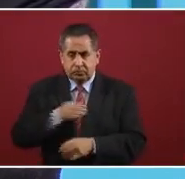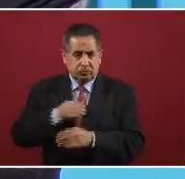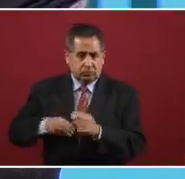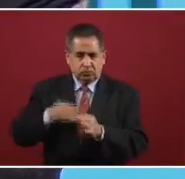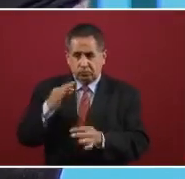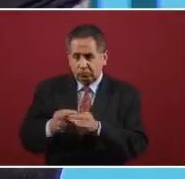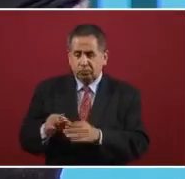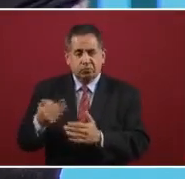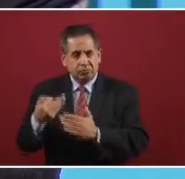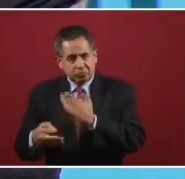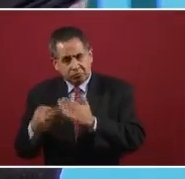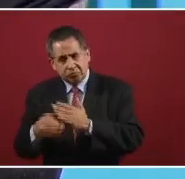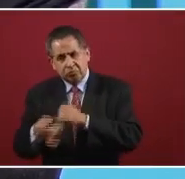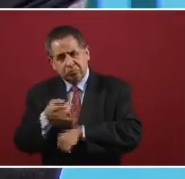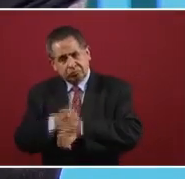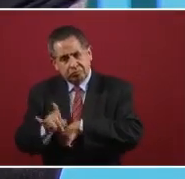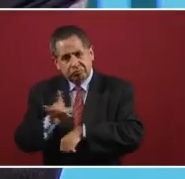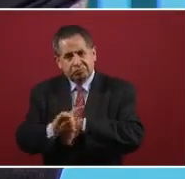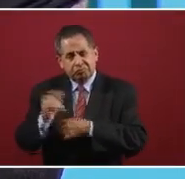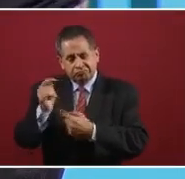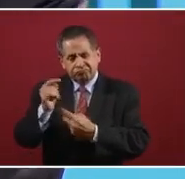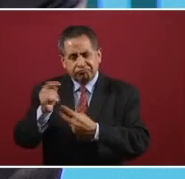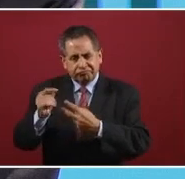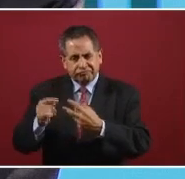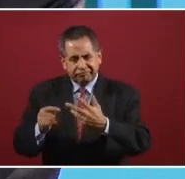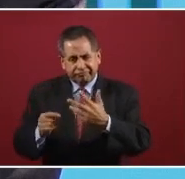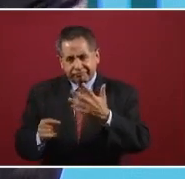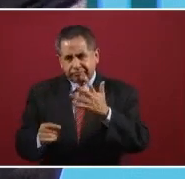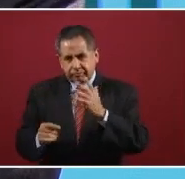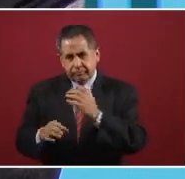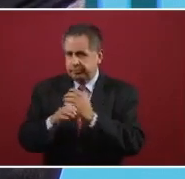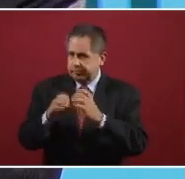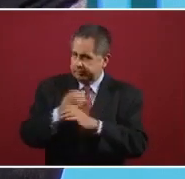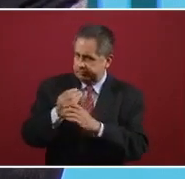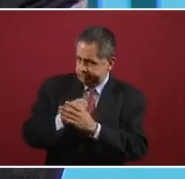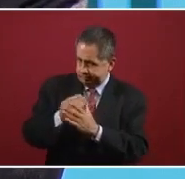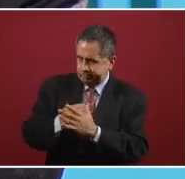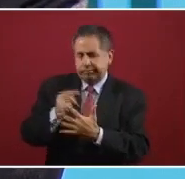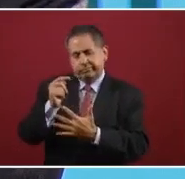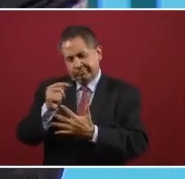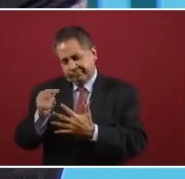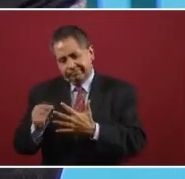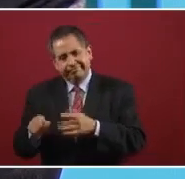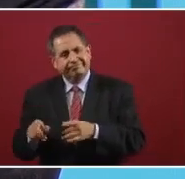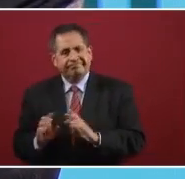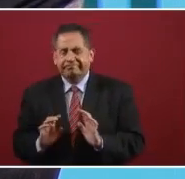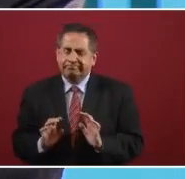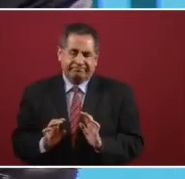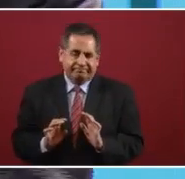cumplían, faltaban y otras cosas.